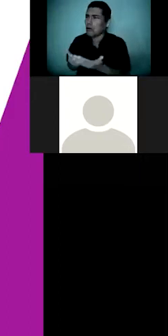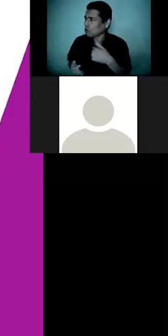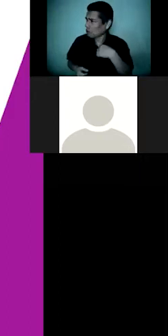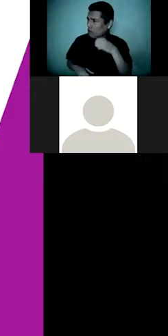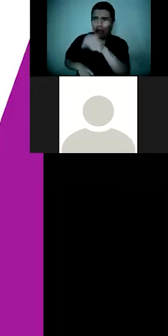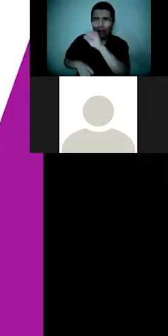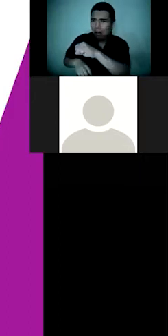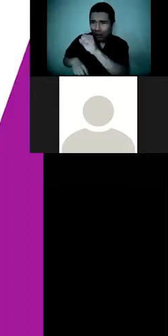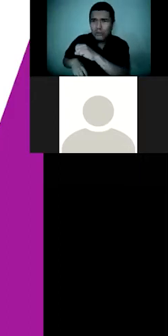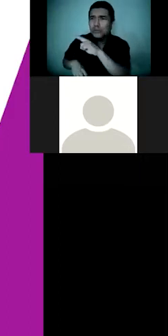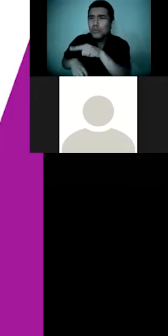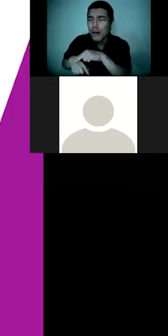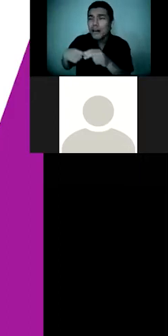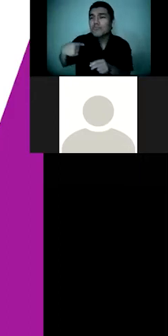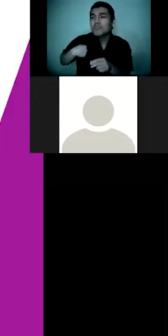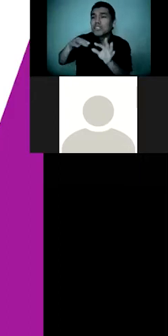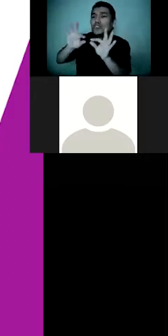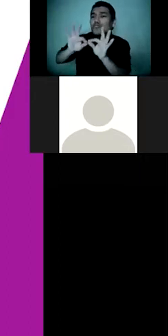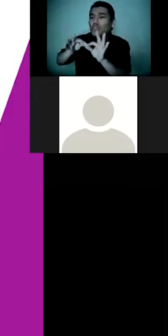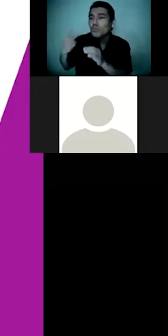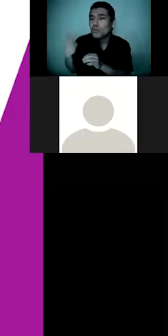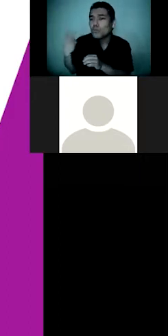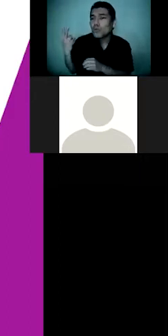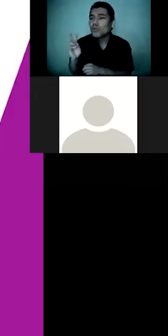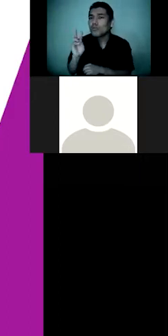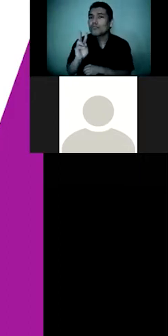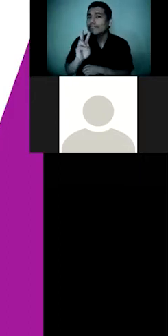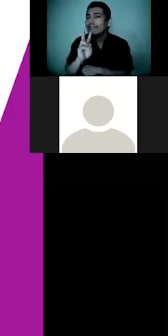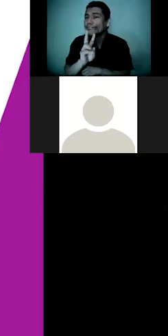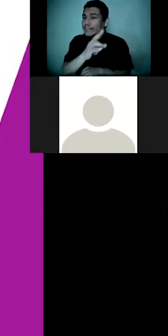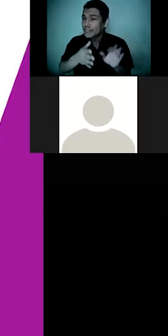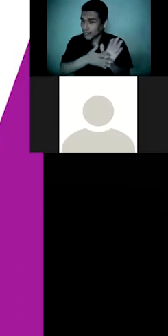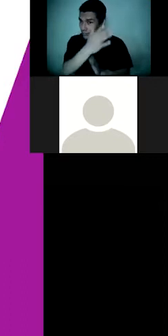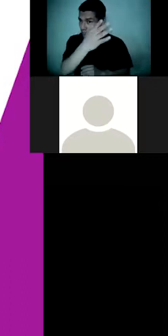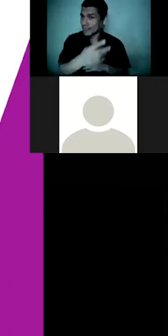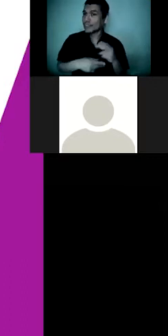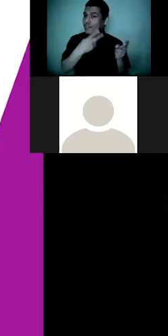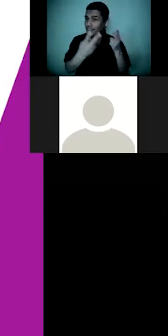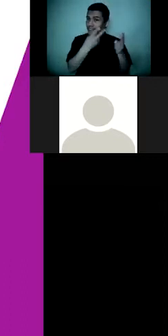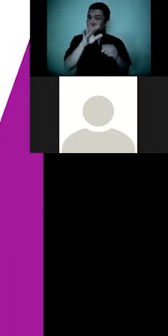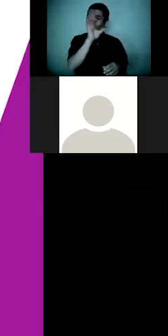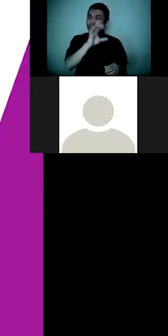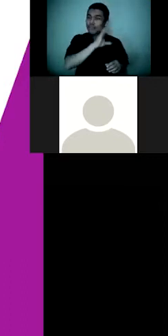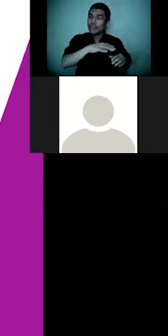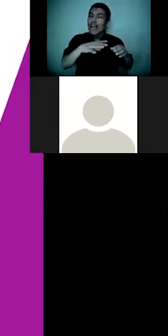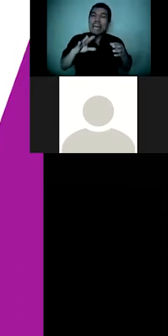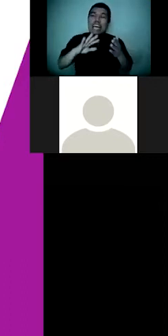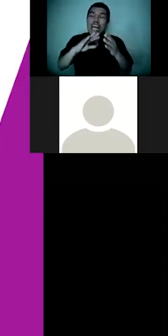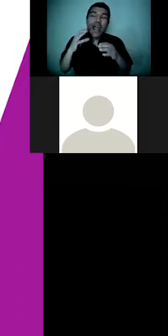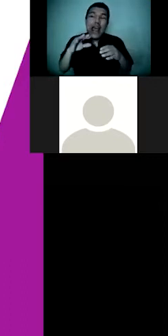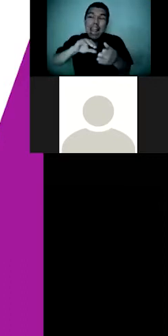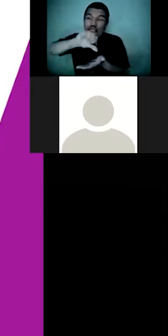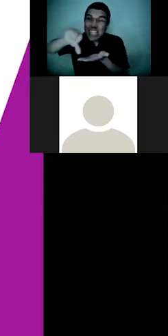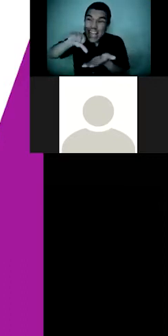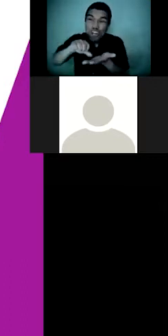acá al colegio a estudiar. Yo dije, ok, bien, normal. Me voy con mi intérprete, los dos nos fuimos caminando a visitar